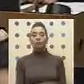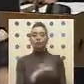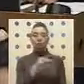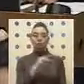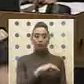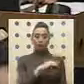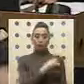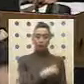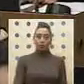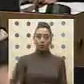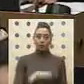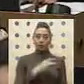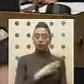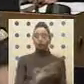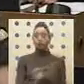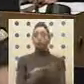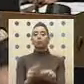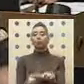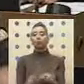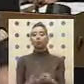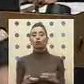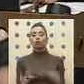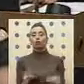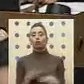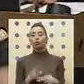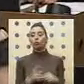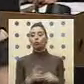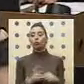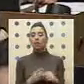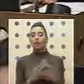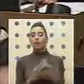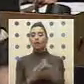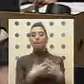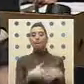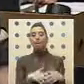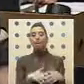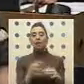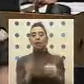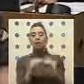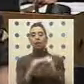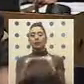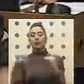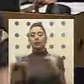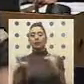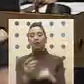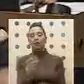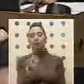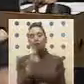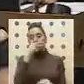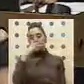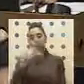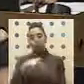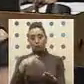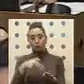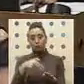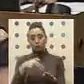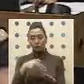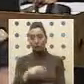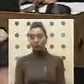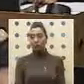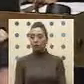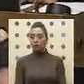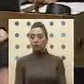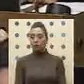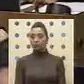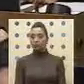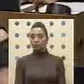una solución conocida como Mecanismo de Estabilización de Precios de los Combustibles,